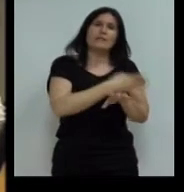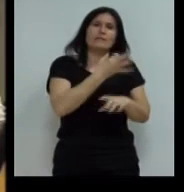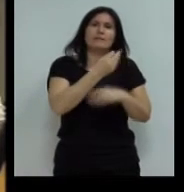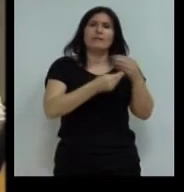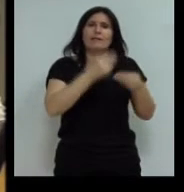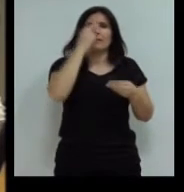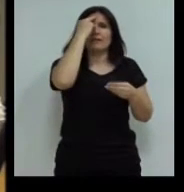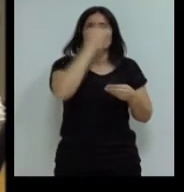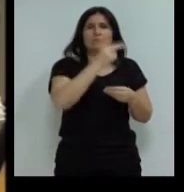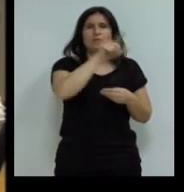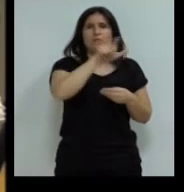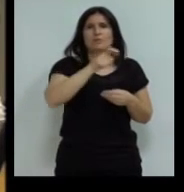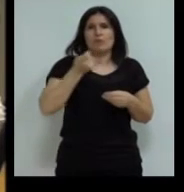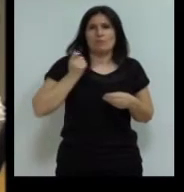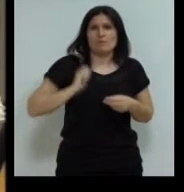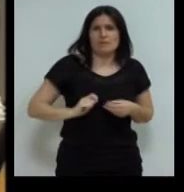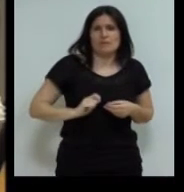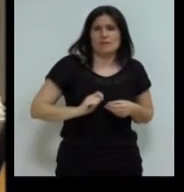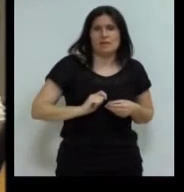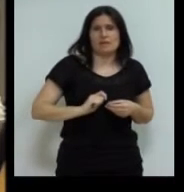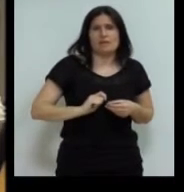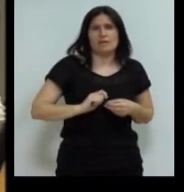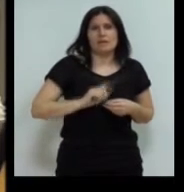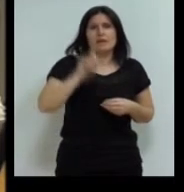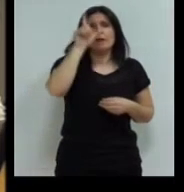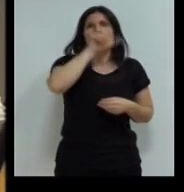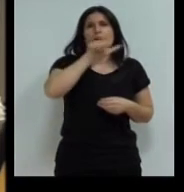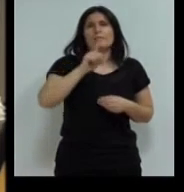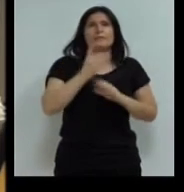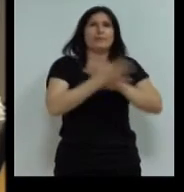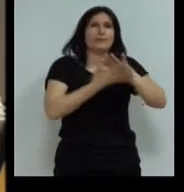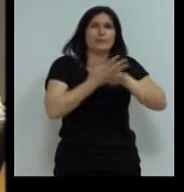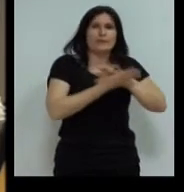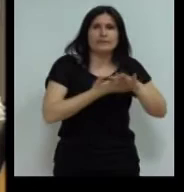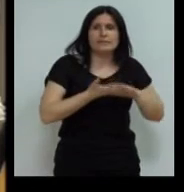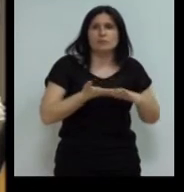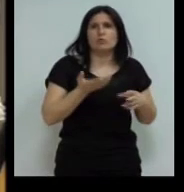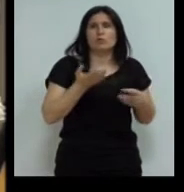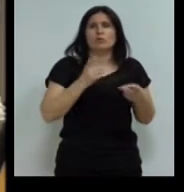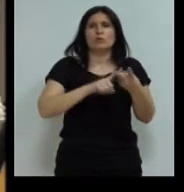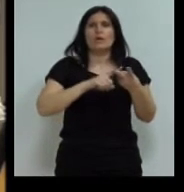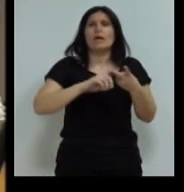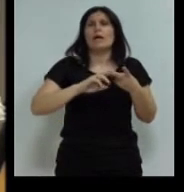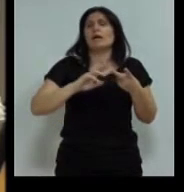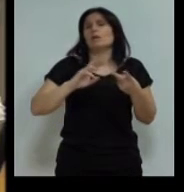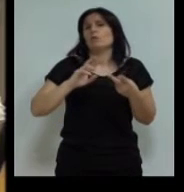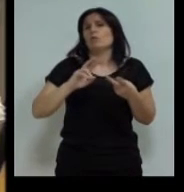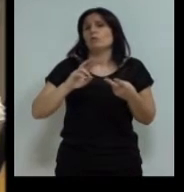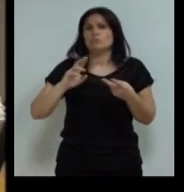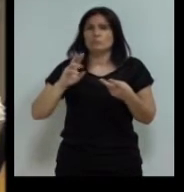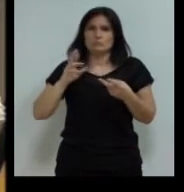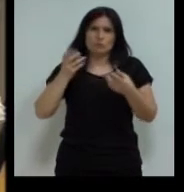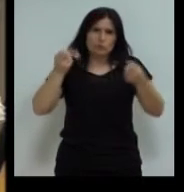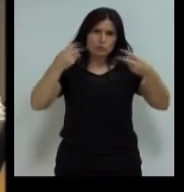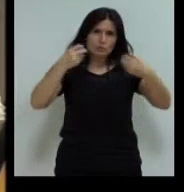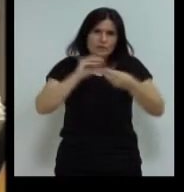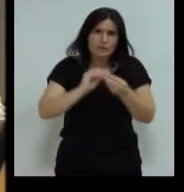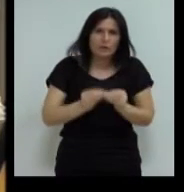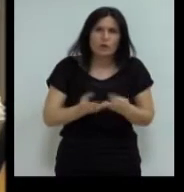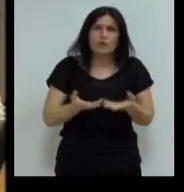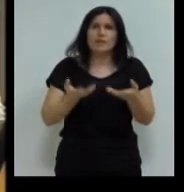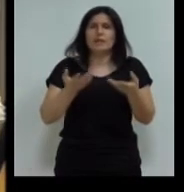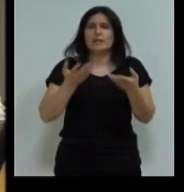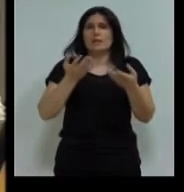los profesionales, a los profesionales de la lengua de signos, a los subtituladores, a los audiodescriptores, a las empresas, que tenemos un